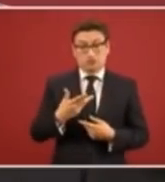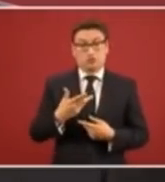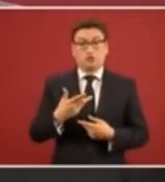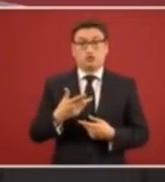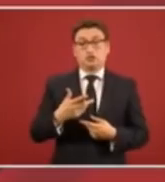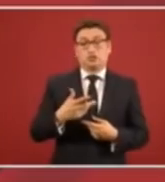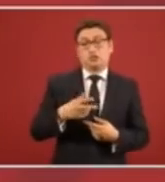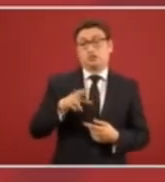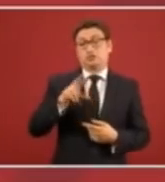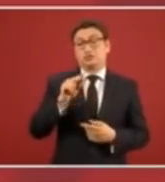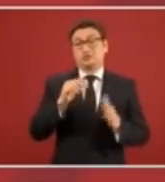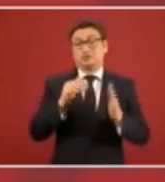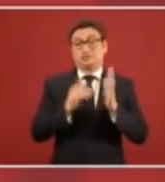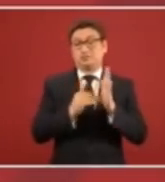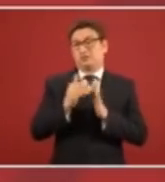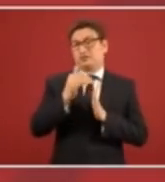80 millones,